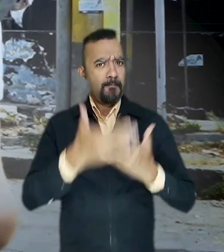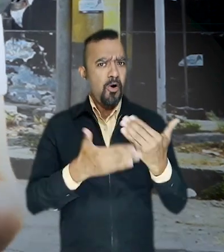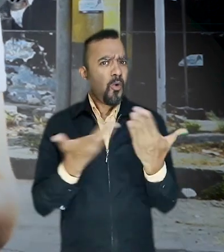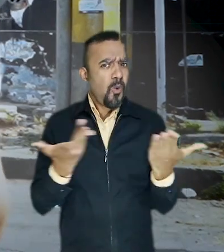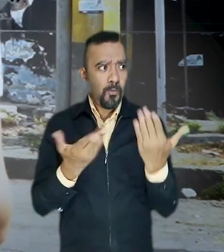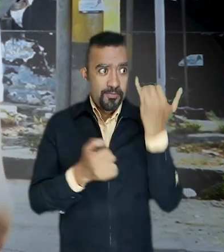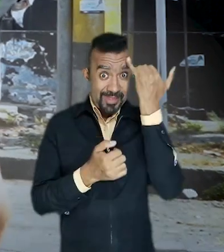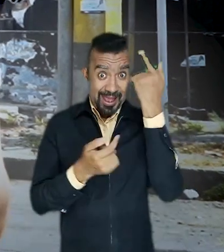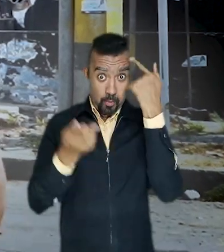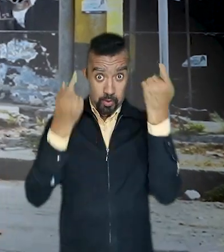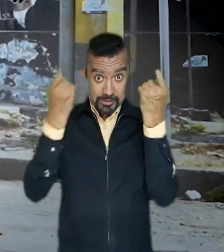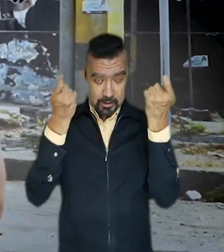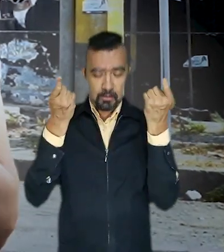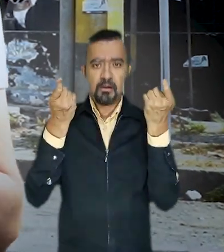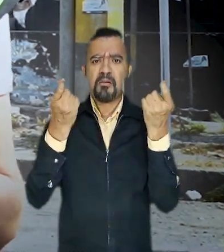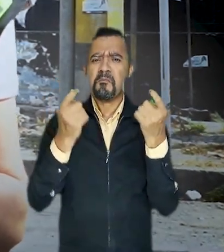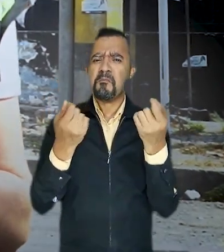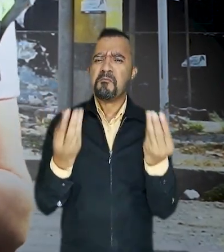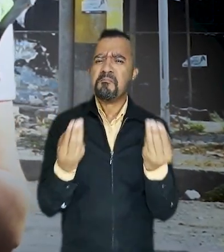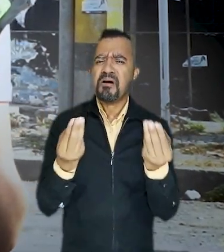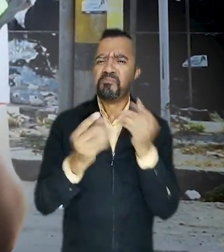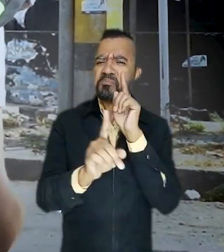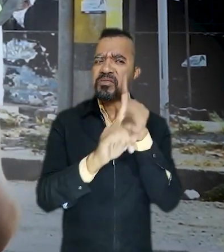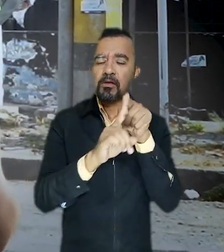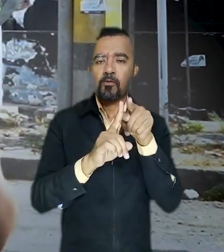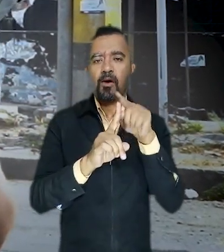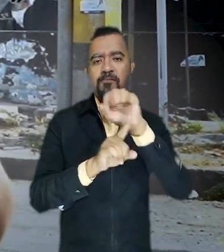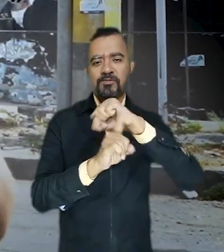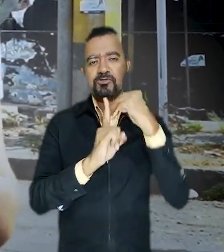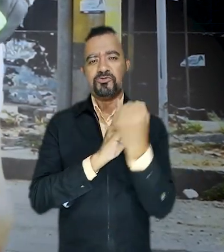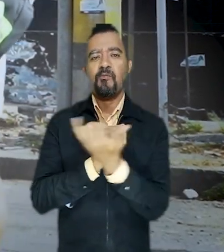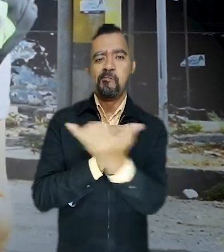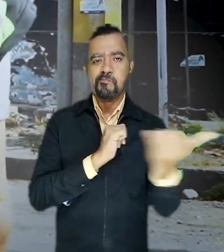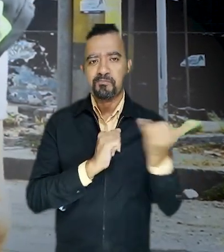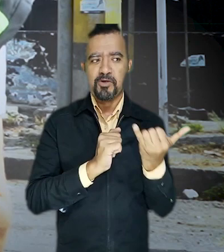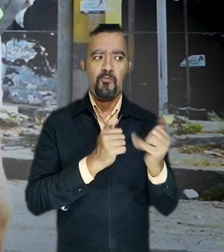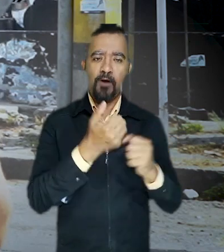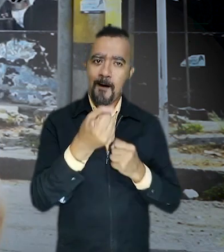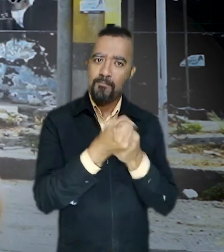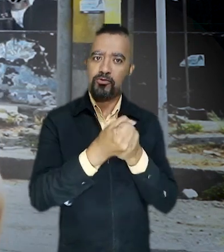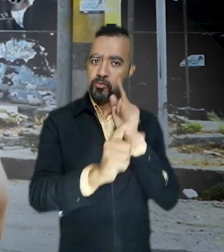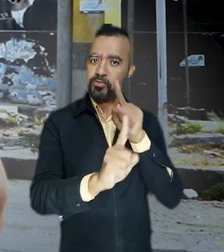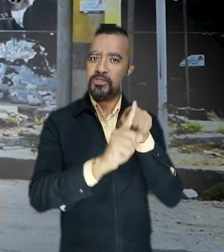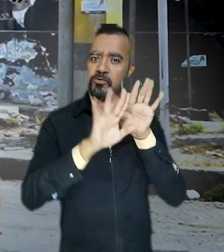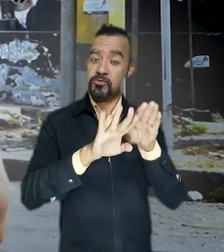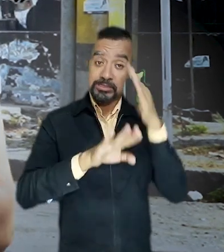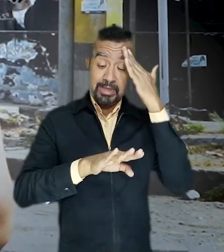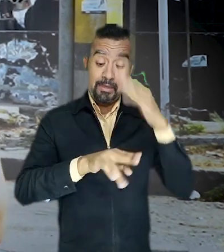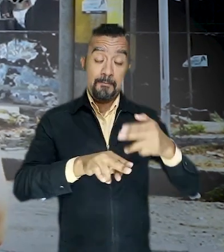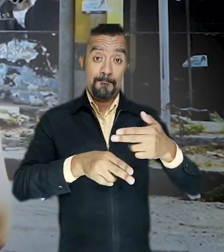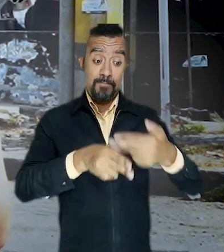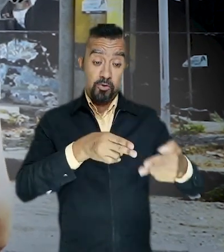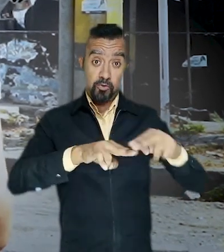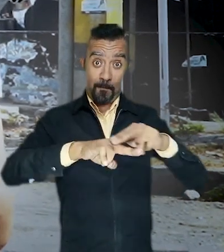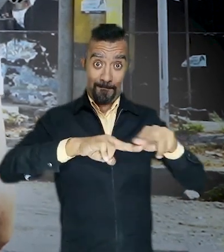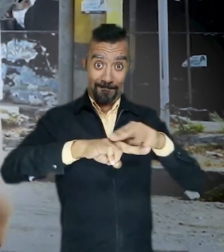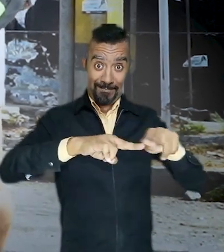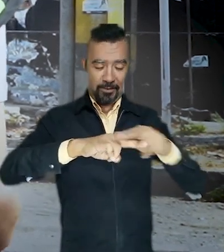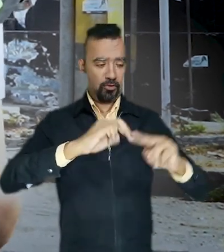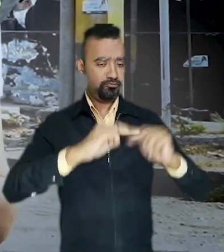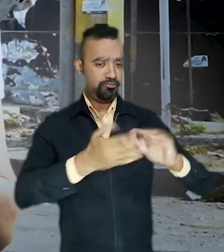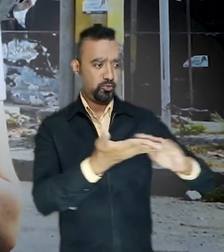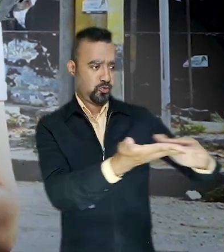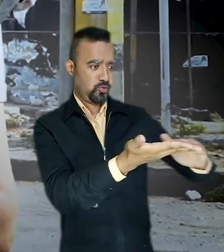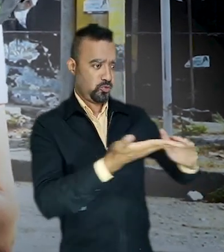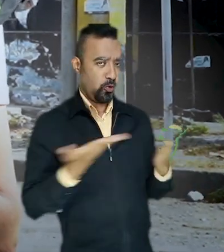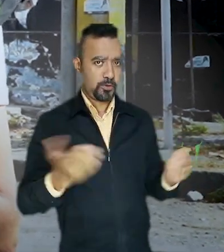permitirá continuar con el diseño de estrategias desde el componente social para su acompañamiento, para